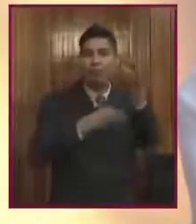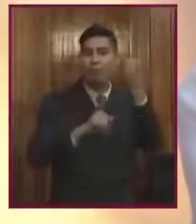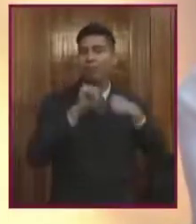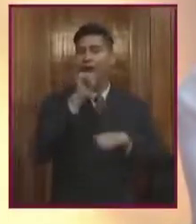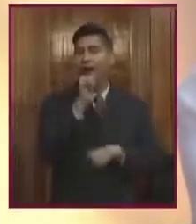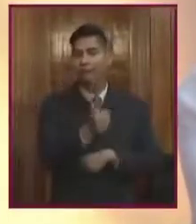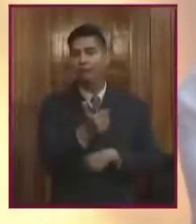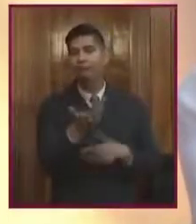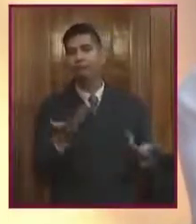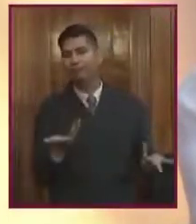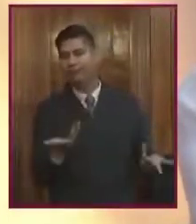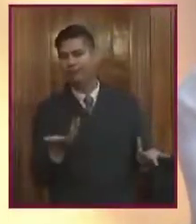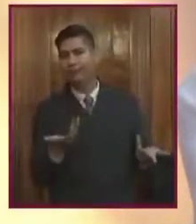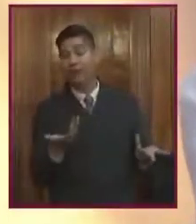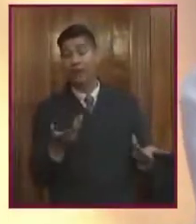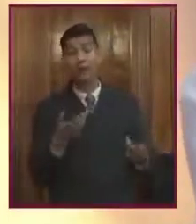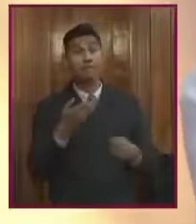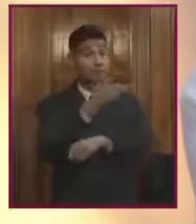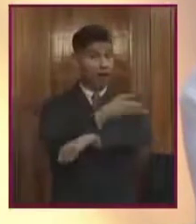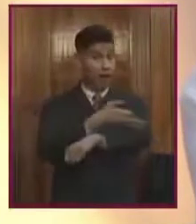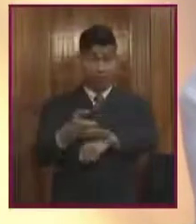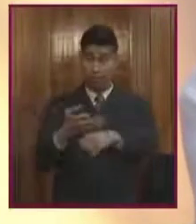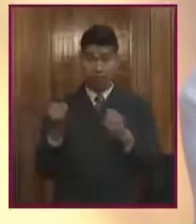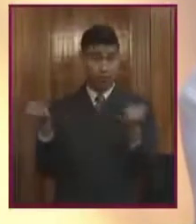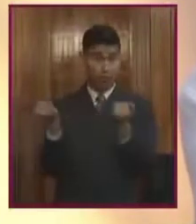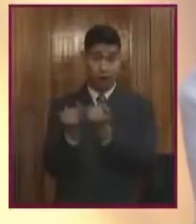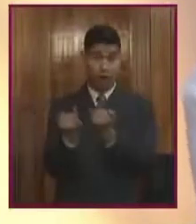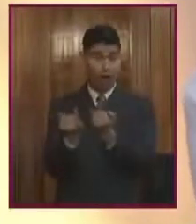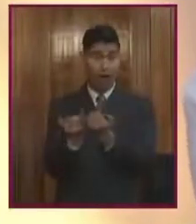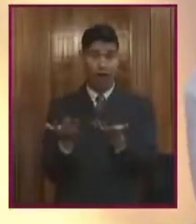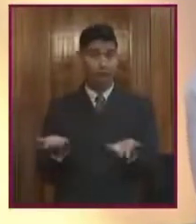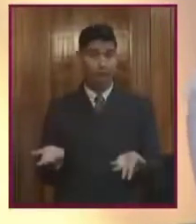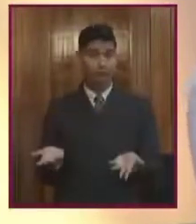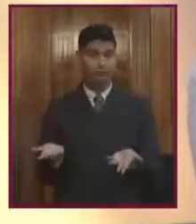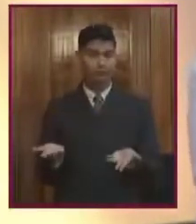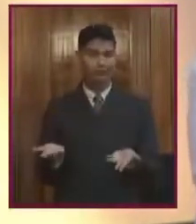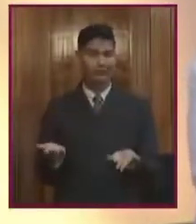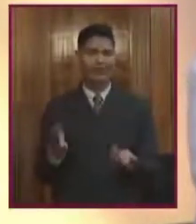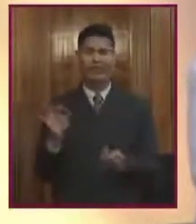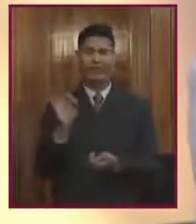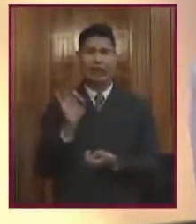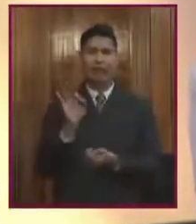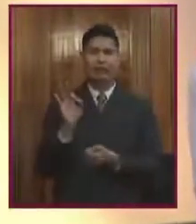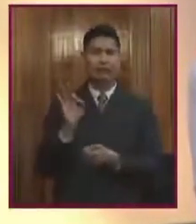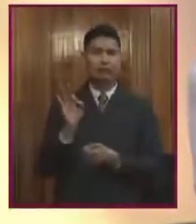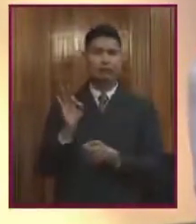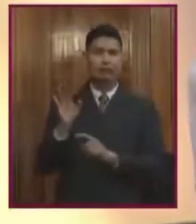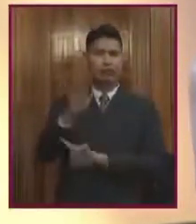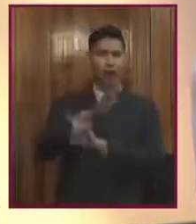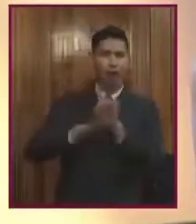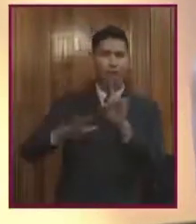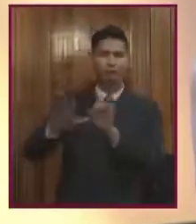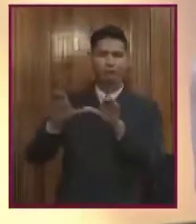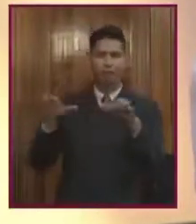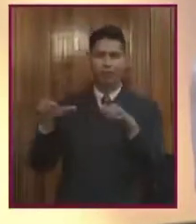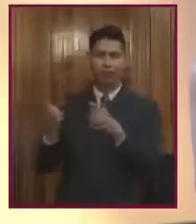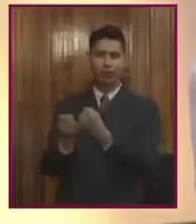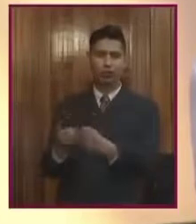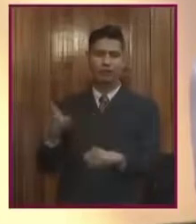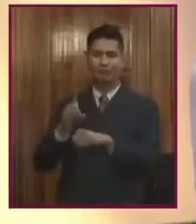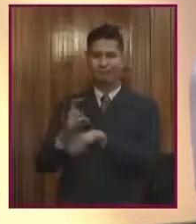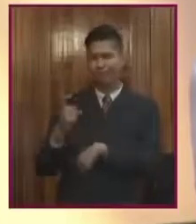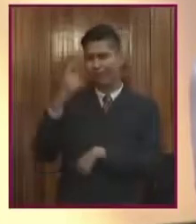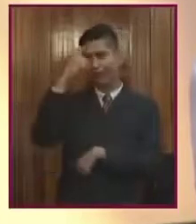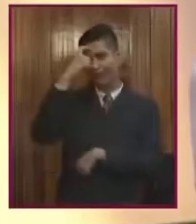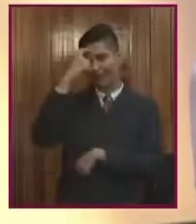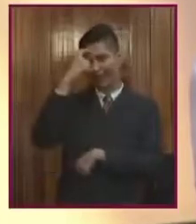Incluso las familias y la sociedad se preocupan más por qué calificación o